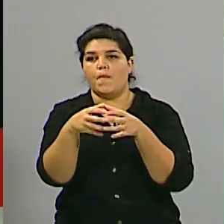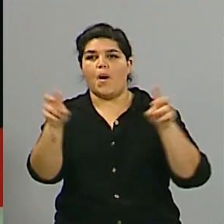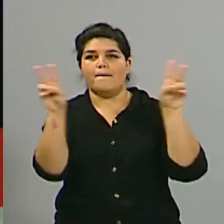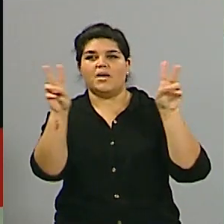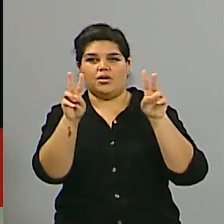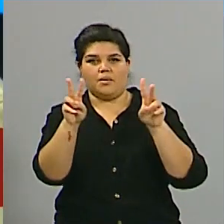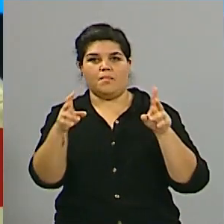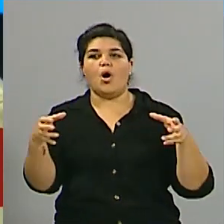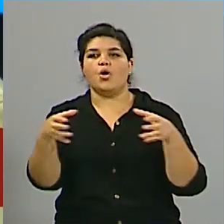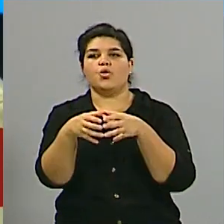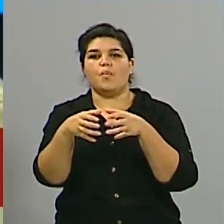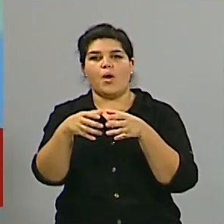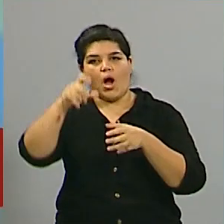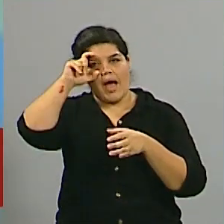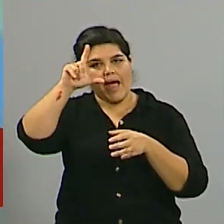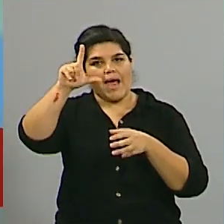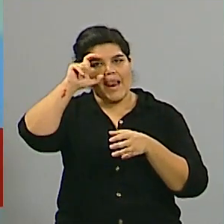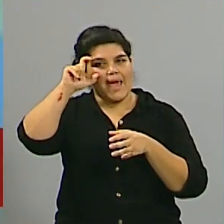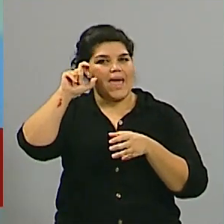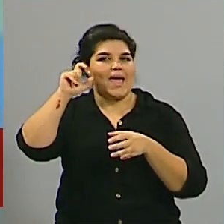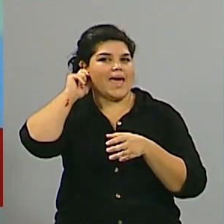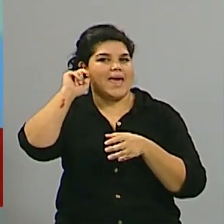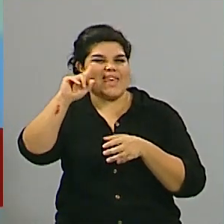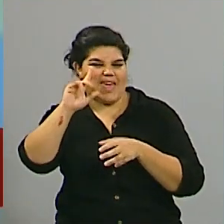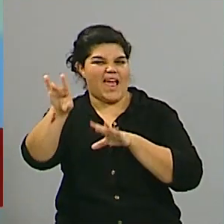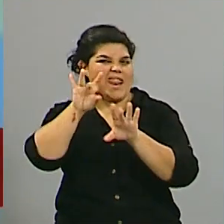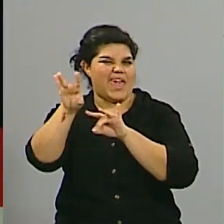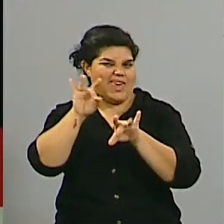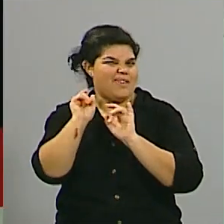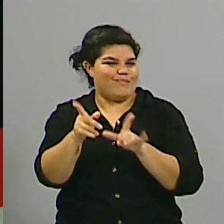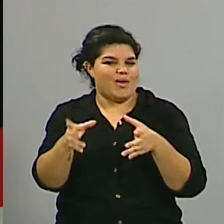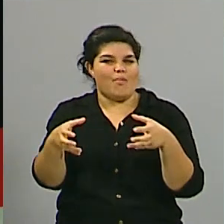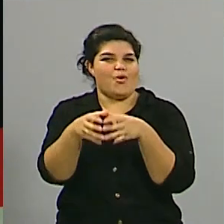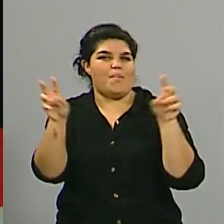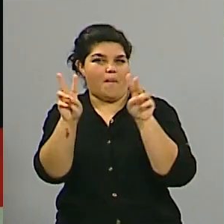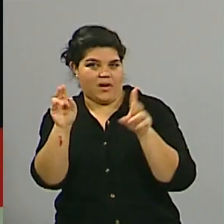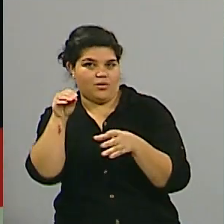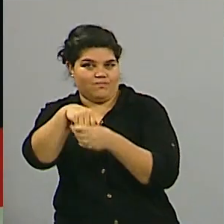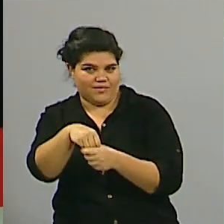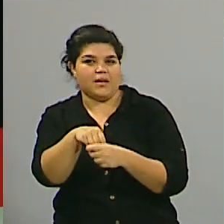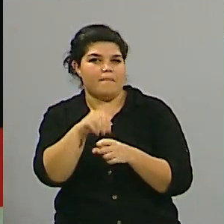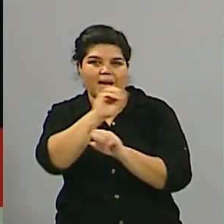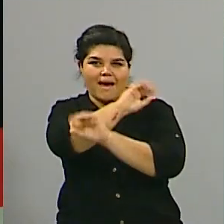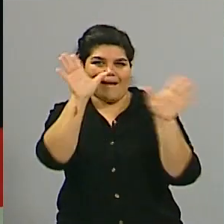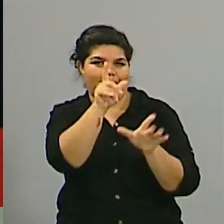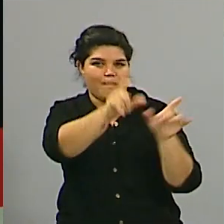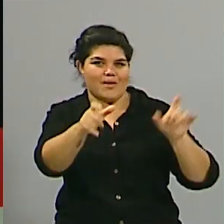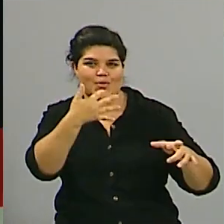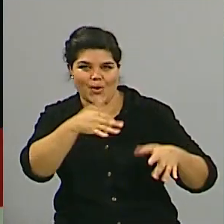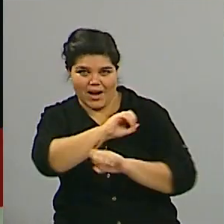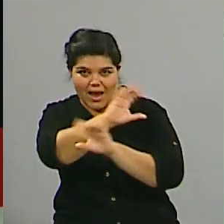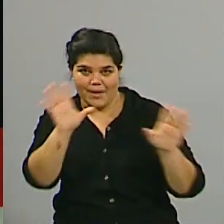que la gente lo identifique. Igual la tienen reclara, ¿no, Carlos? Me quedé pensando un poco en todo lo que venías hablando, y en